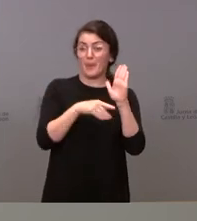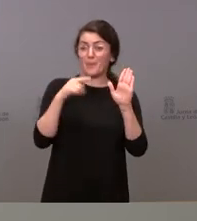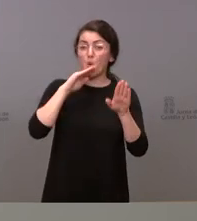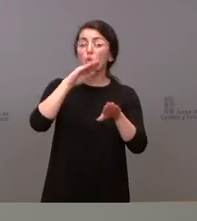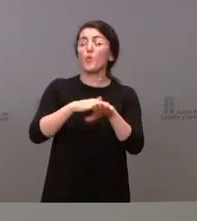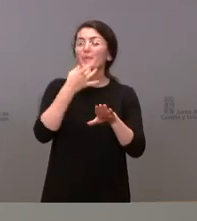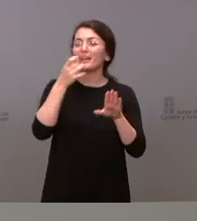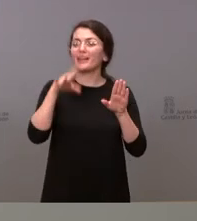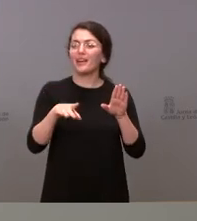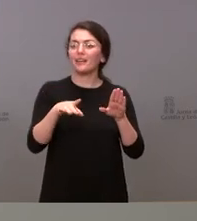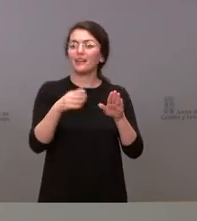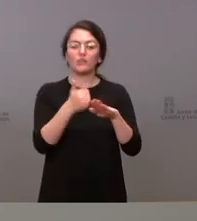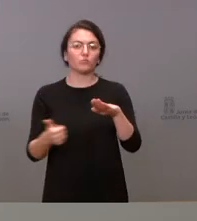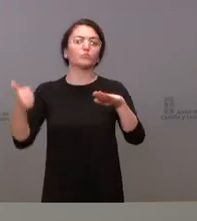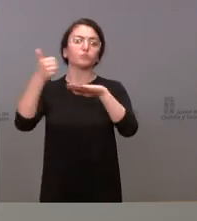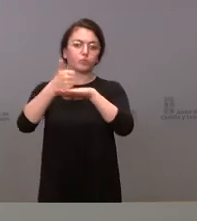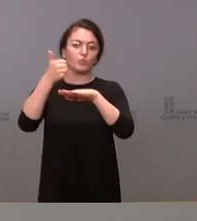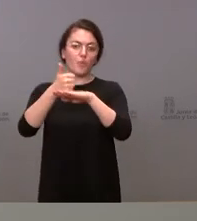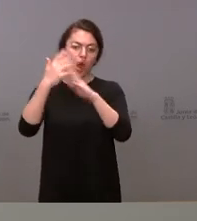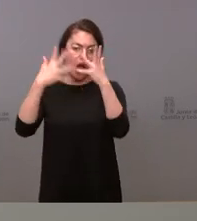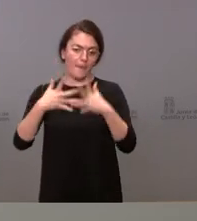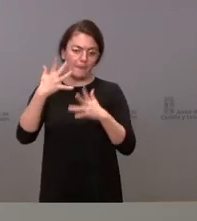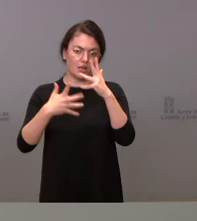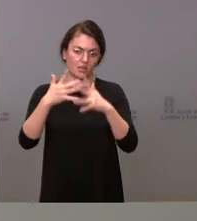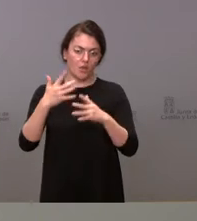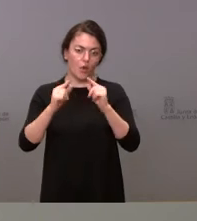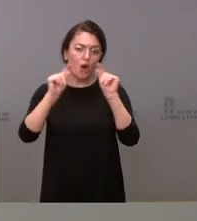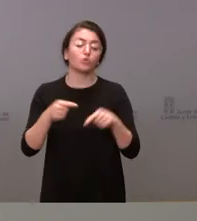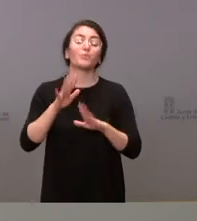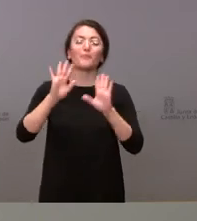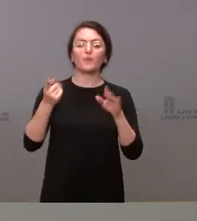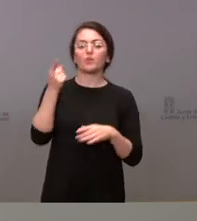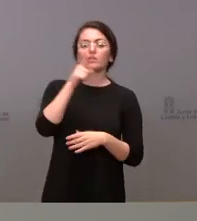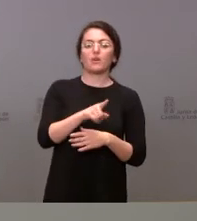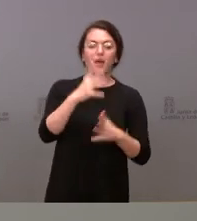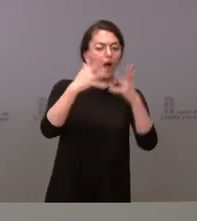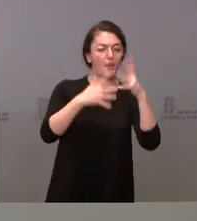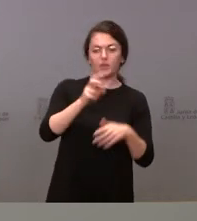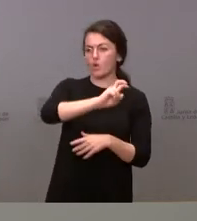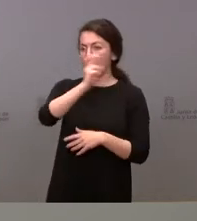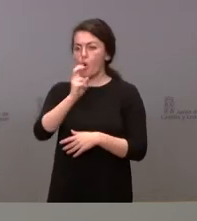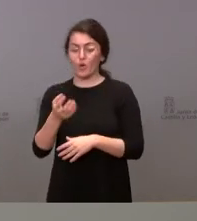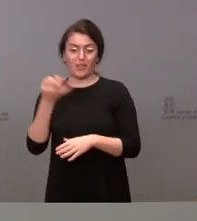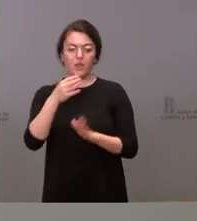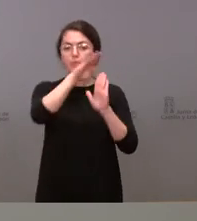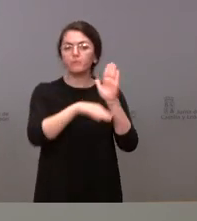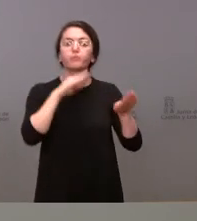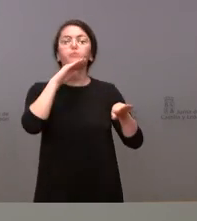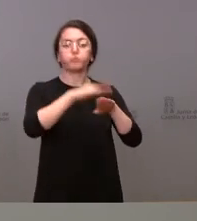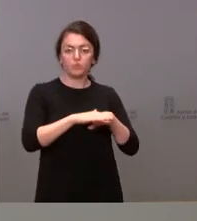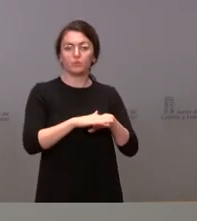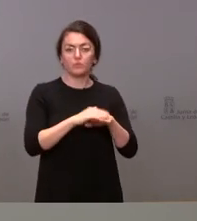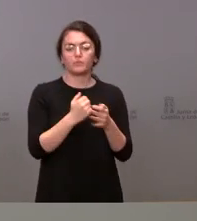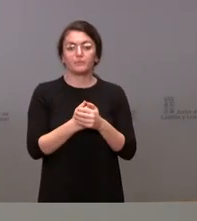destacados son los altos cargos, en este caso de la Administración autonómica, pero también de cualquier otra administración o sujeto obligado por la ley, para los cuales